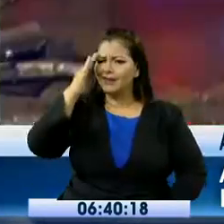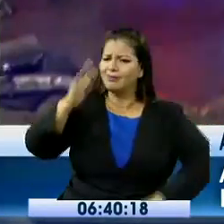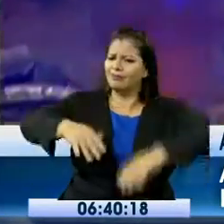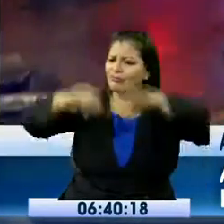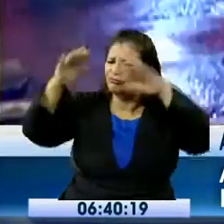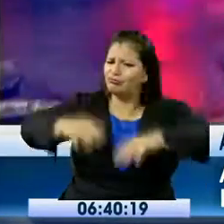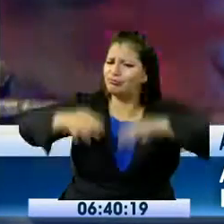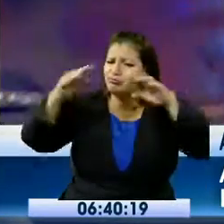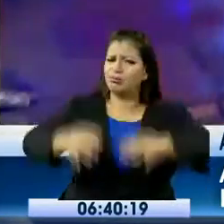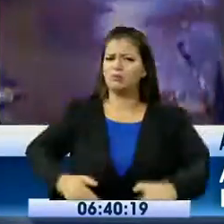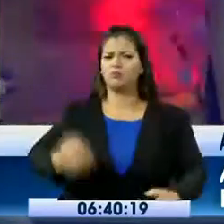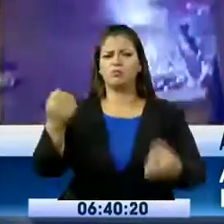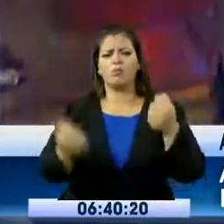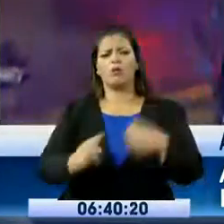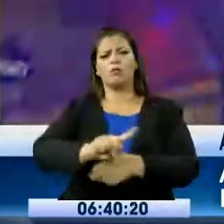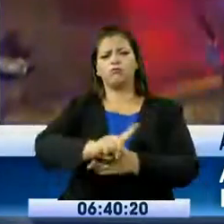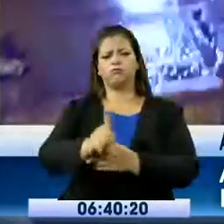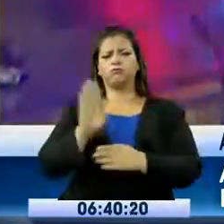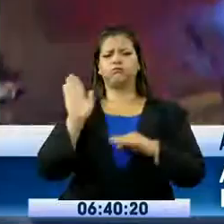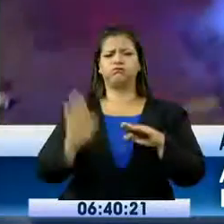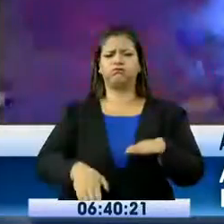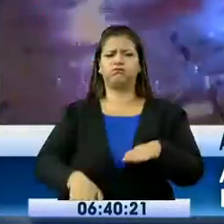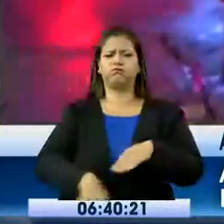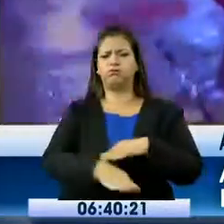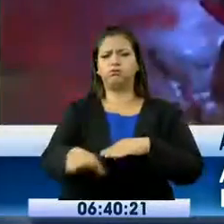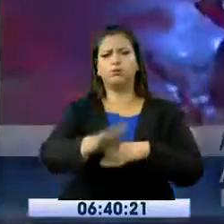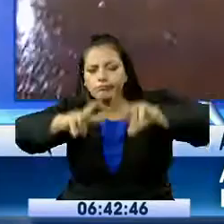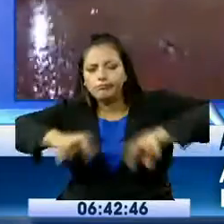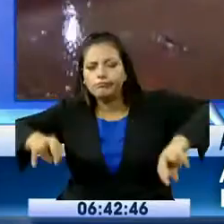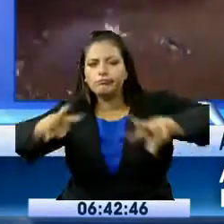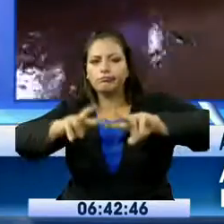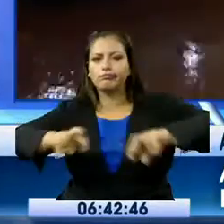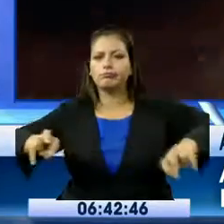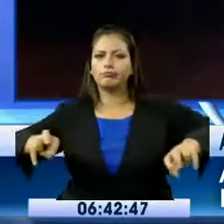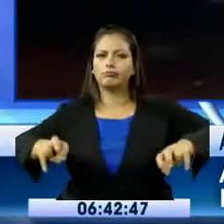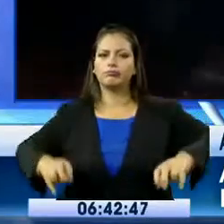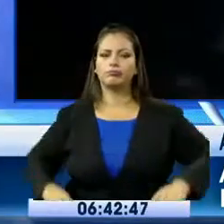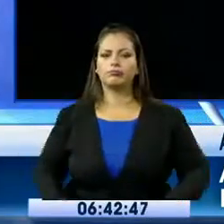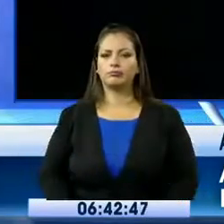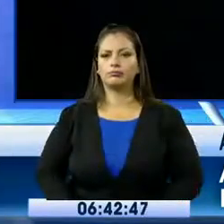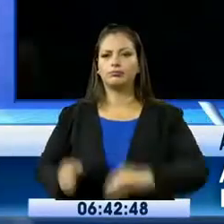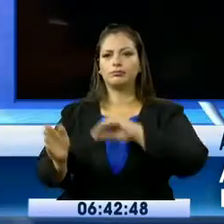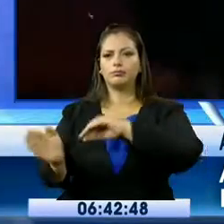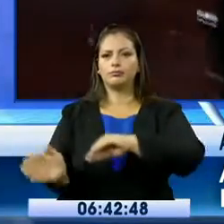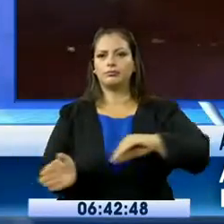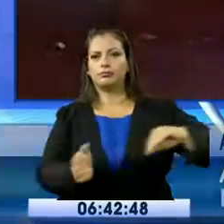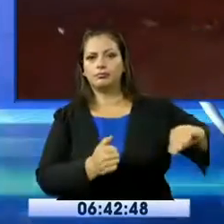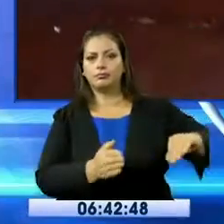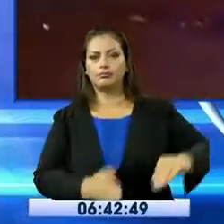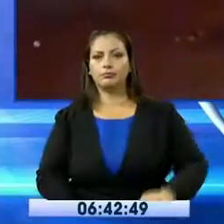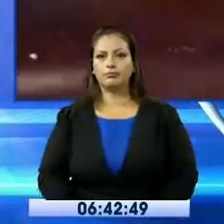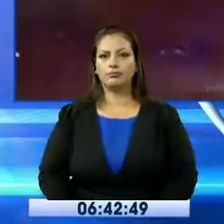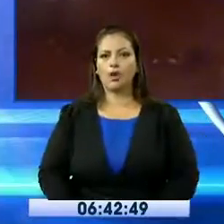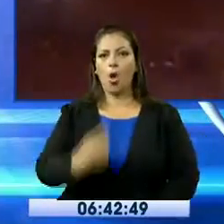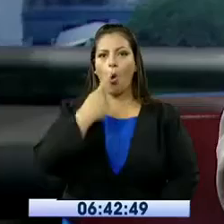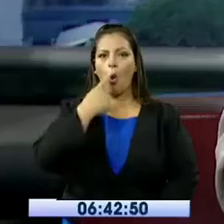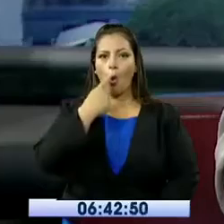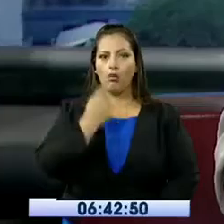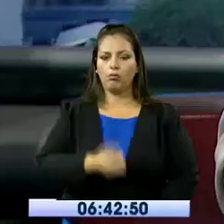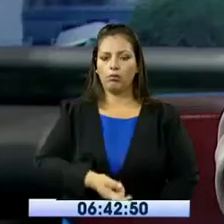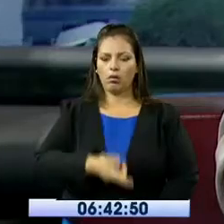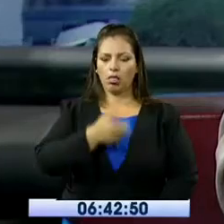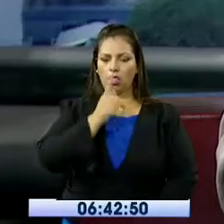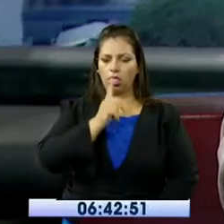es así. Informó Jorge Salazar. Conductor que aparentemente se encontraba en